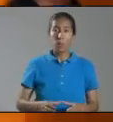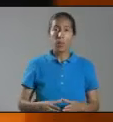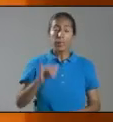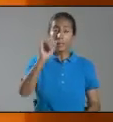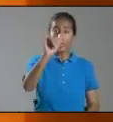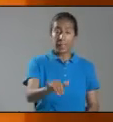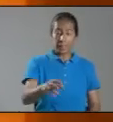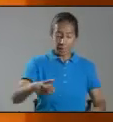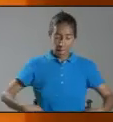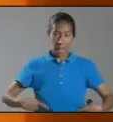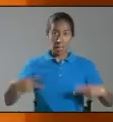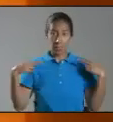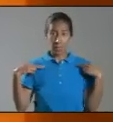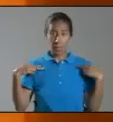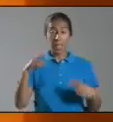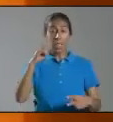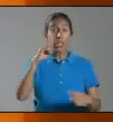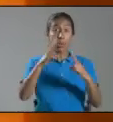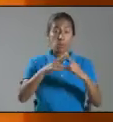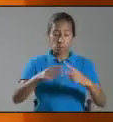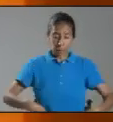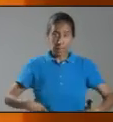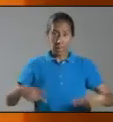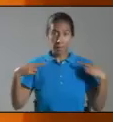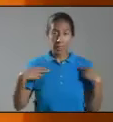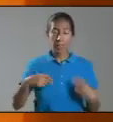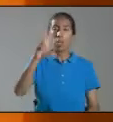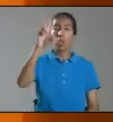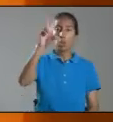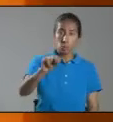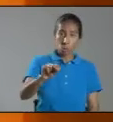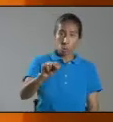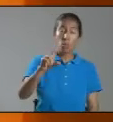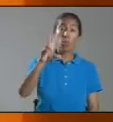vida. No le des